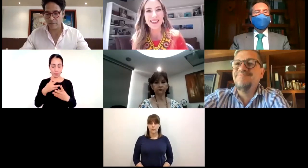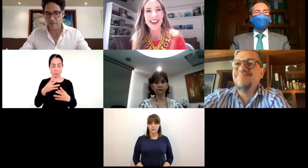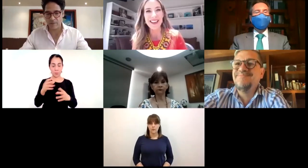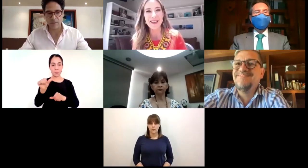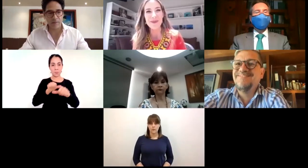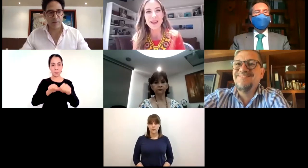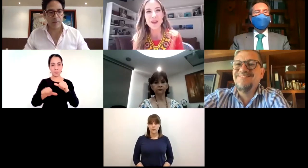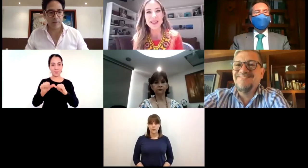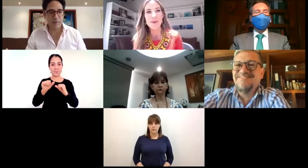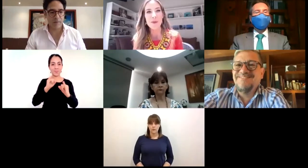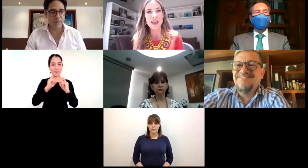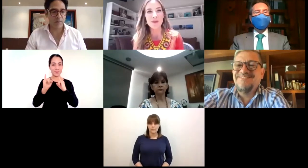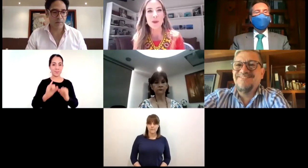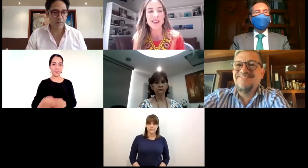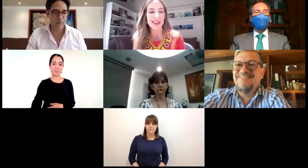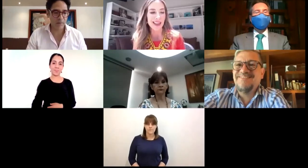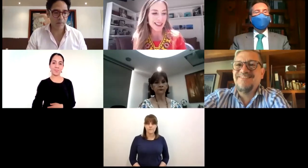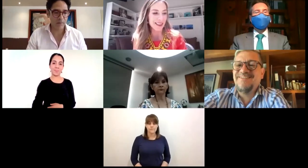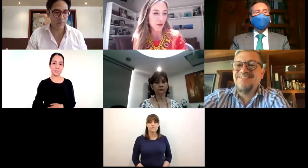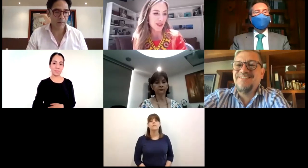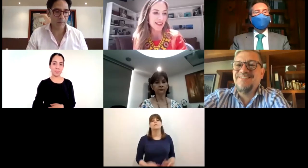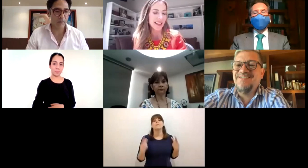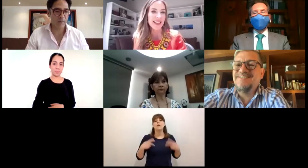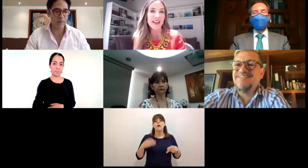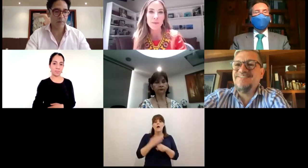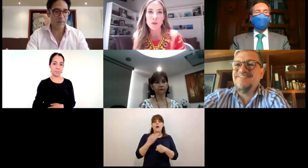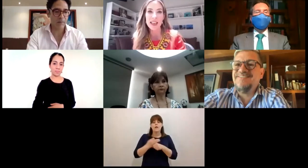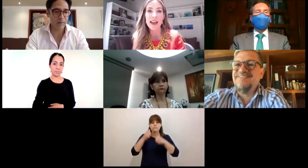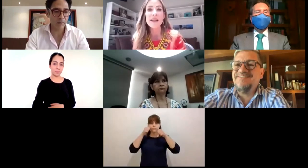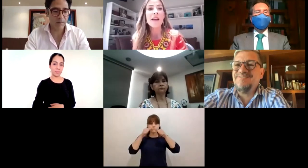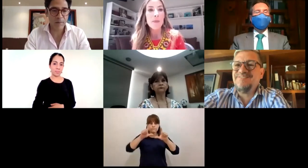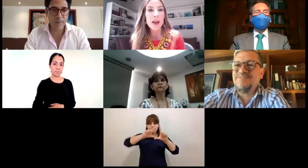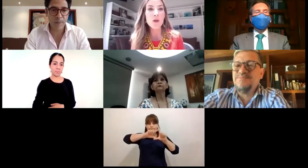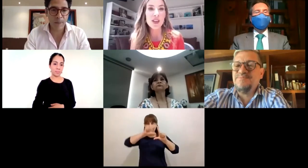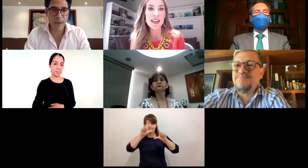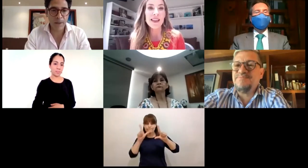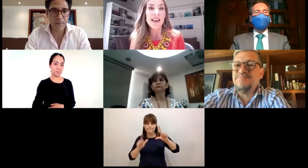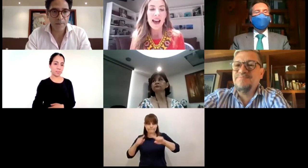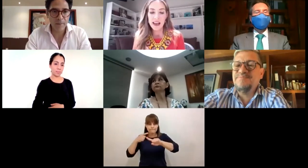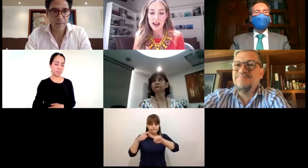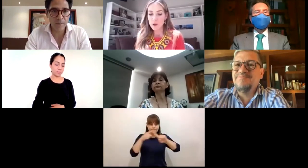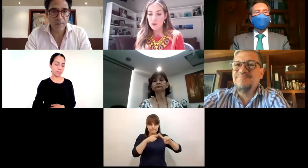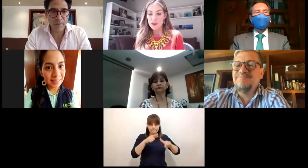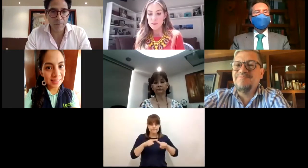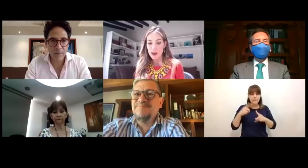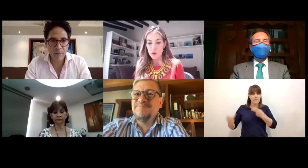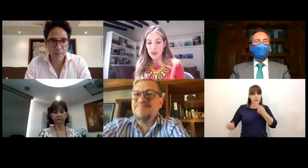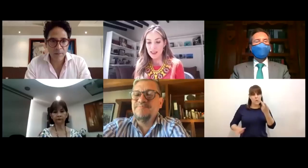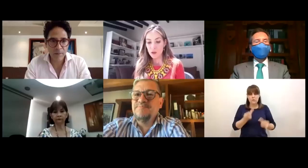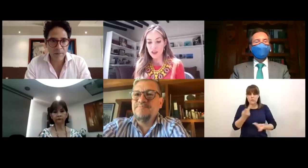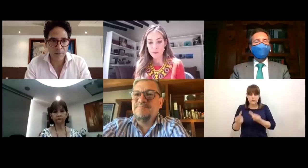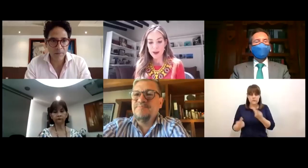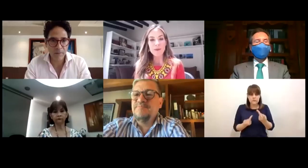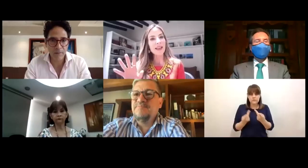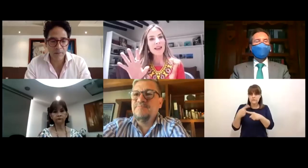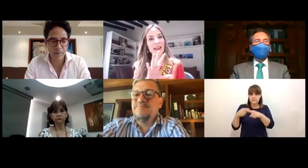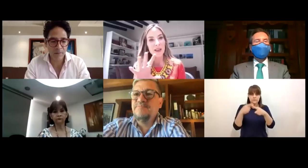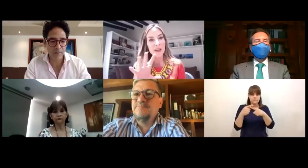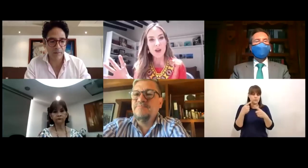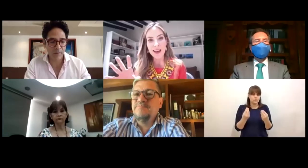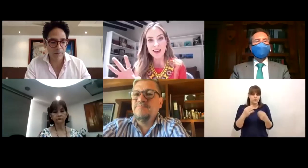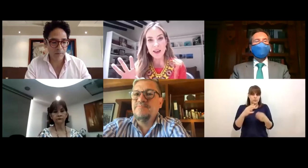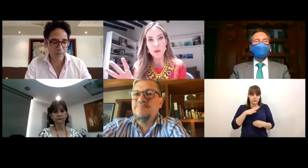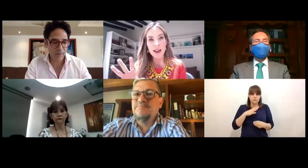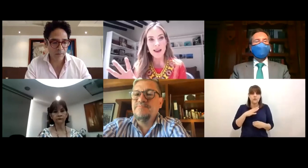que nos están viendo en este momento y de las 32 entidades de la república pero sí han habido muchas preguntas entonces si me permiten